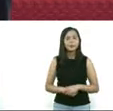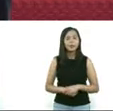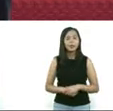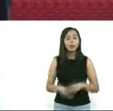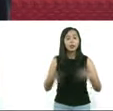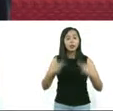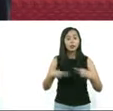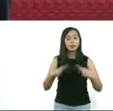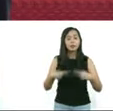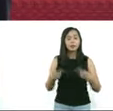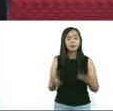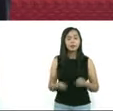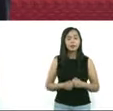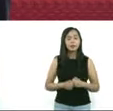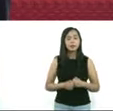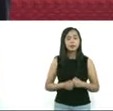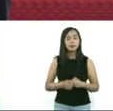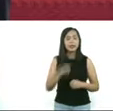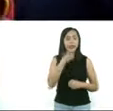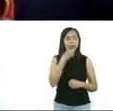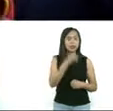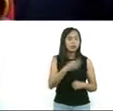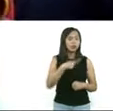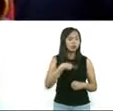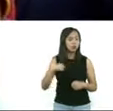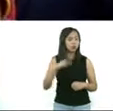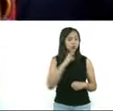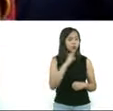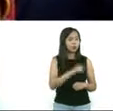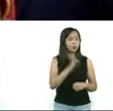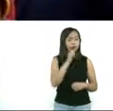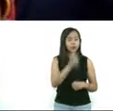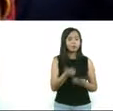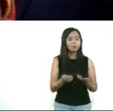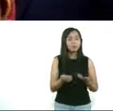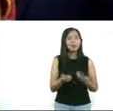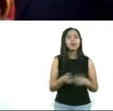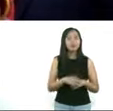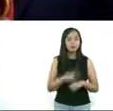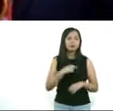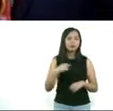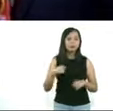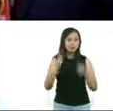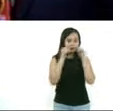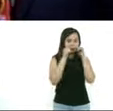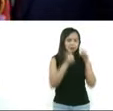De personas que dicen que por qué no contestamos a la ciudadanía.